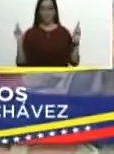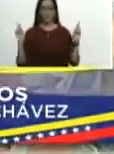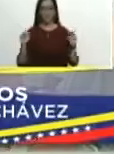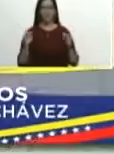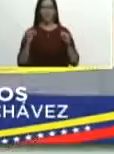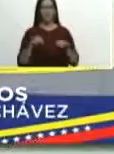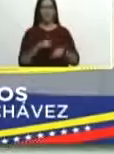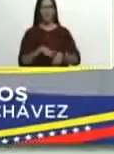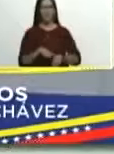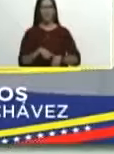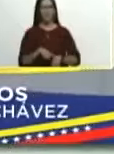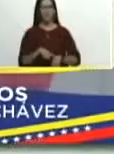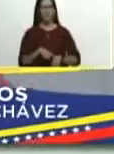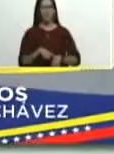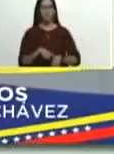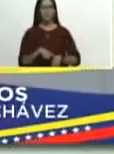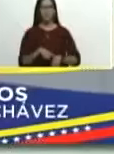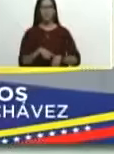¿Ahorita qué hora es?